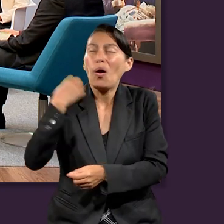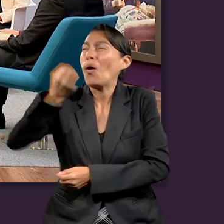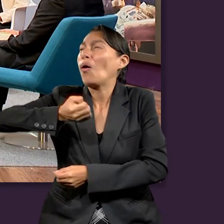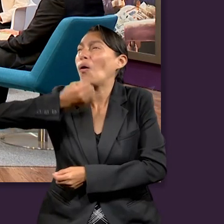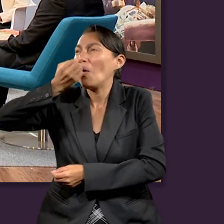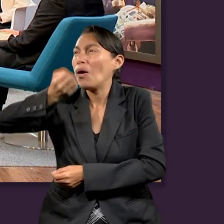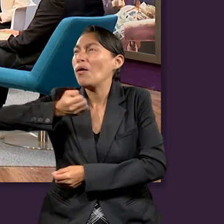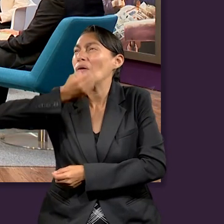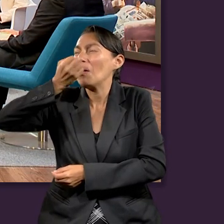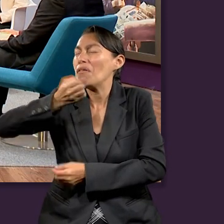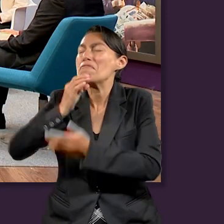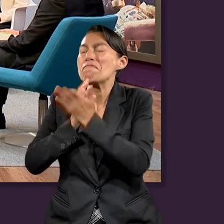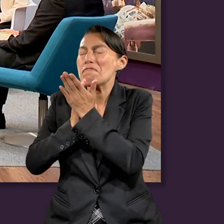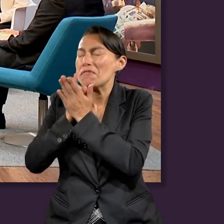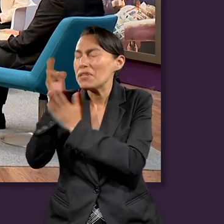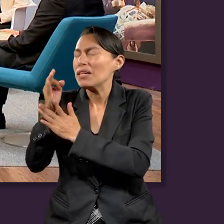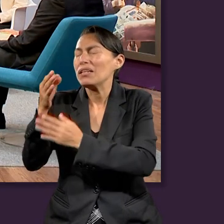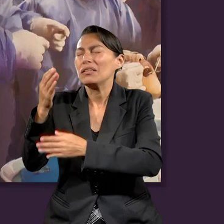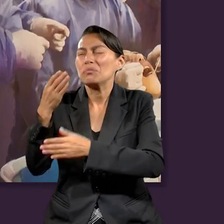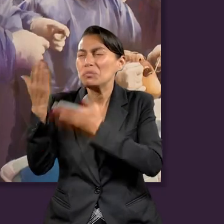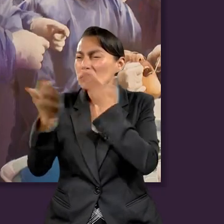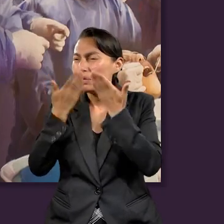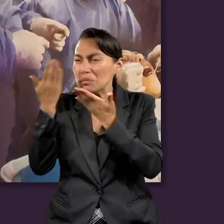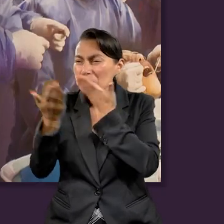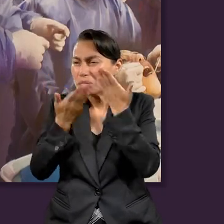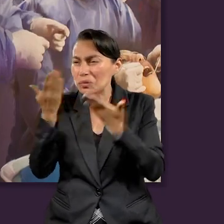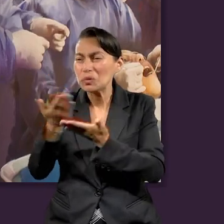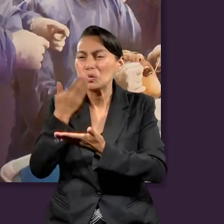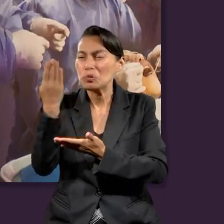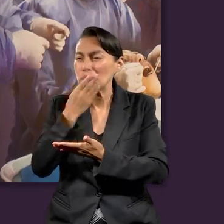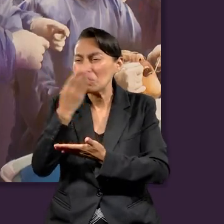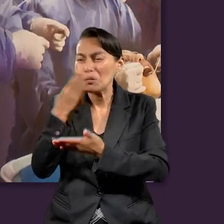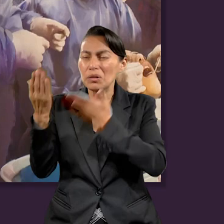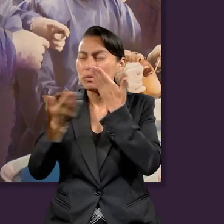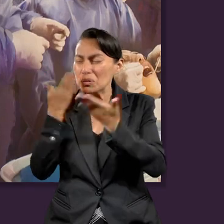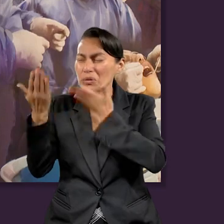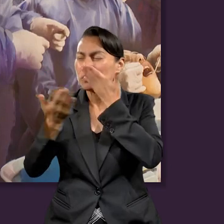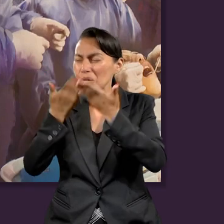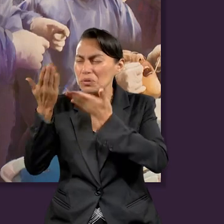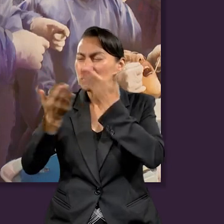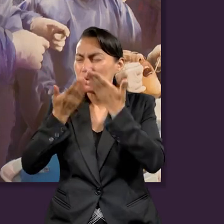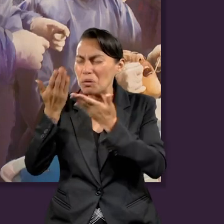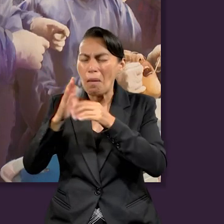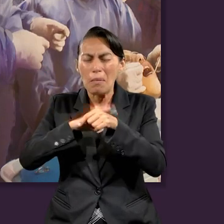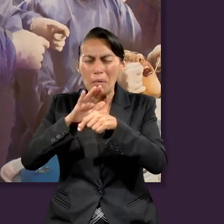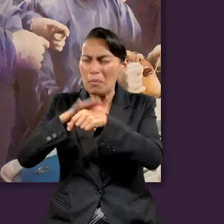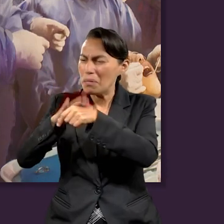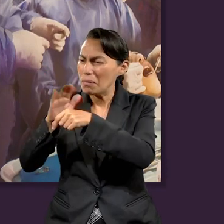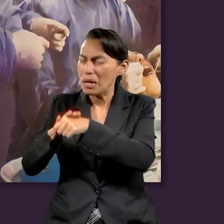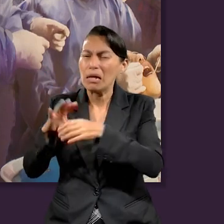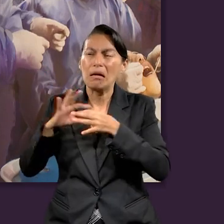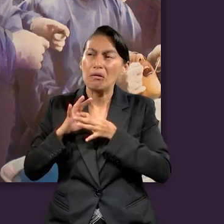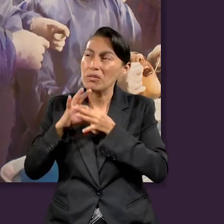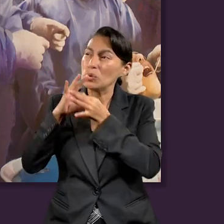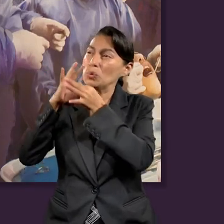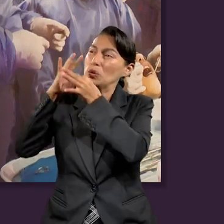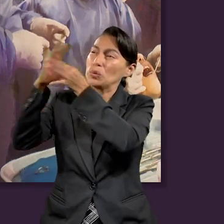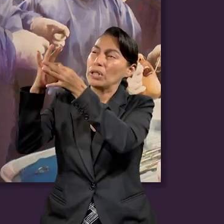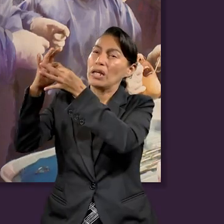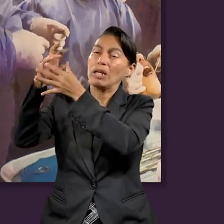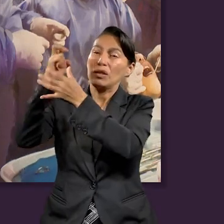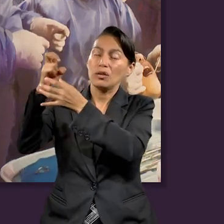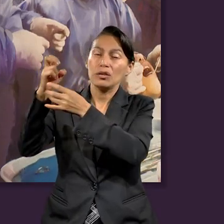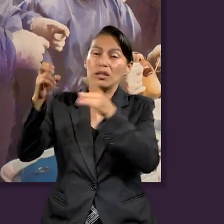oración. Y aquí me gusta lo que dice al final, que nuestra oración sea una súplica al Espíritu de que esté con nosotros y así